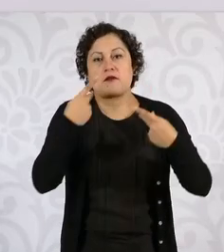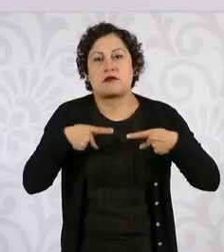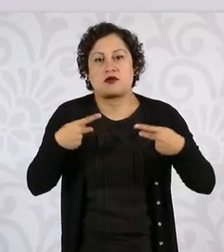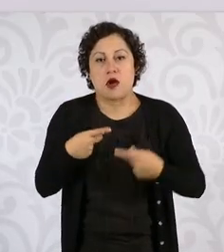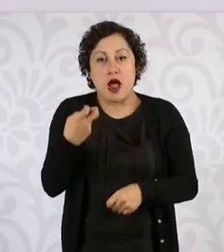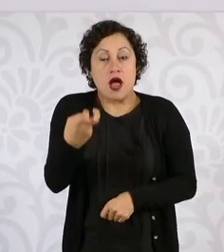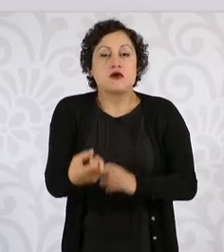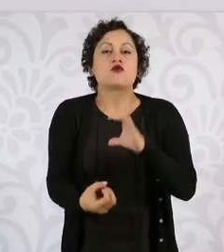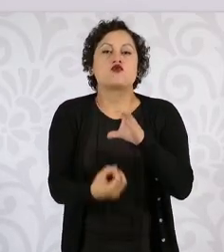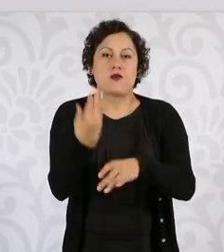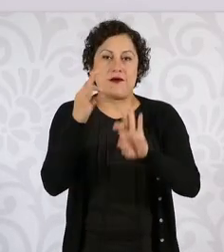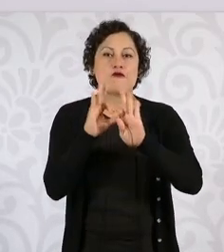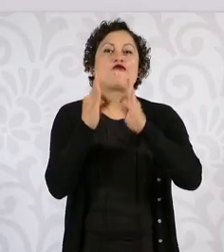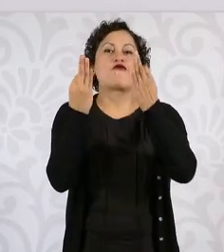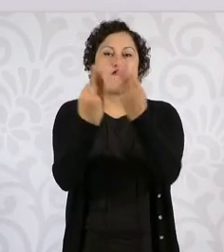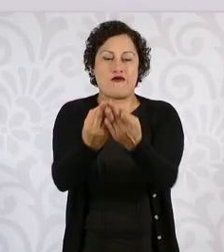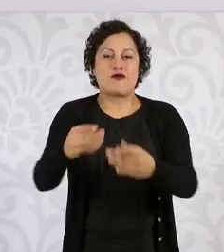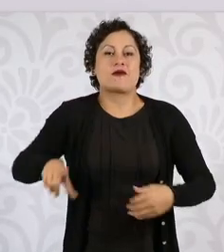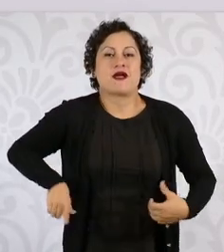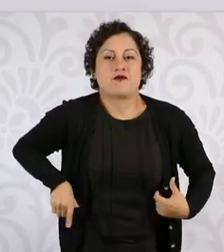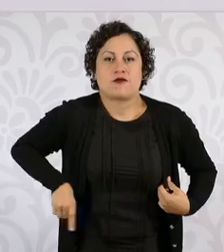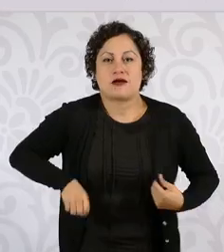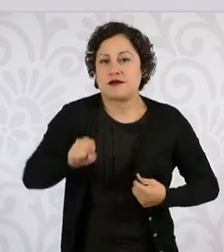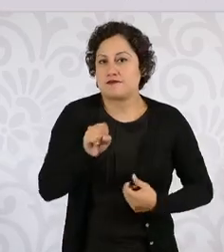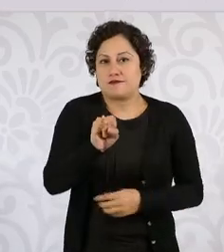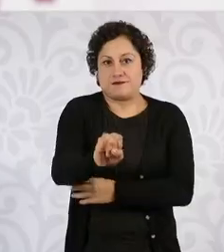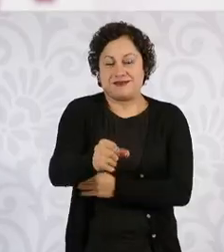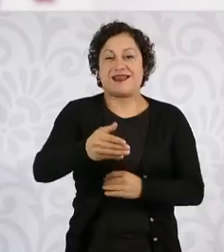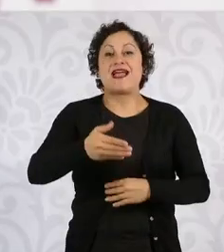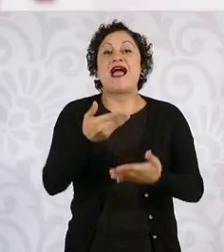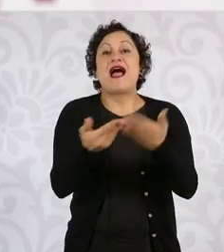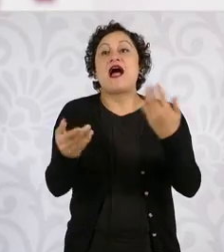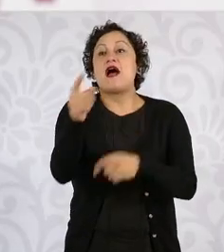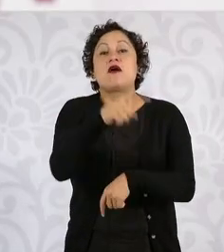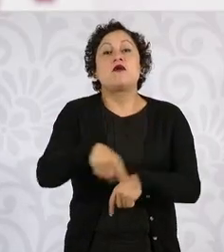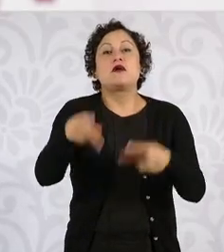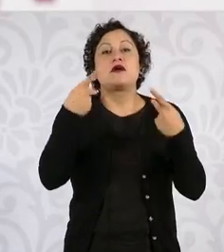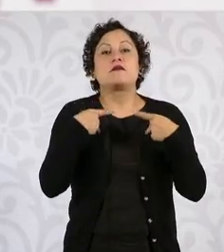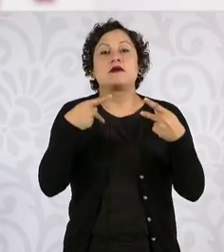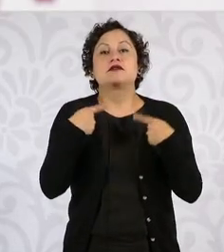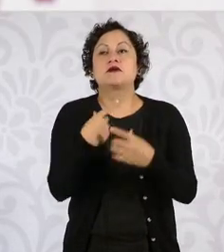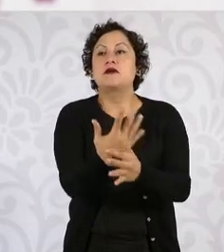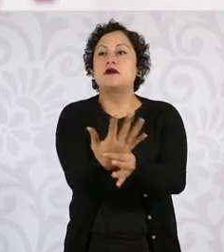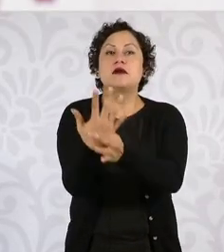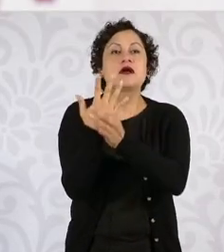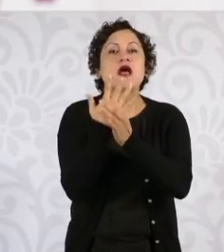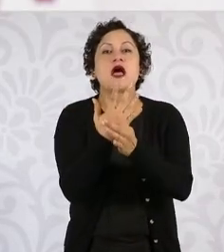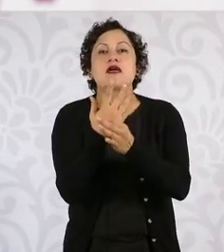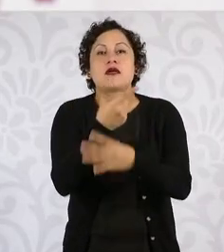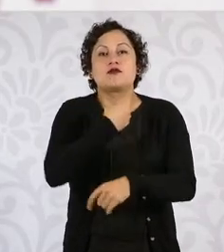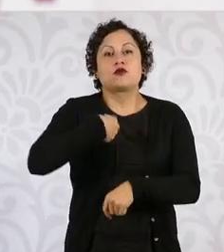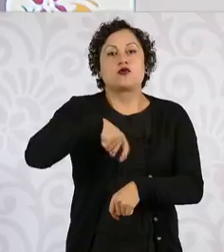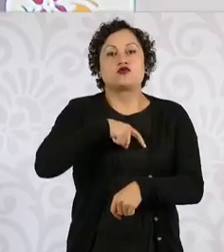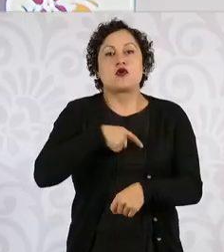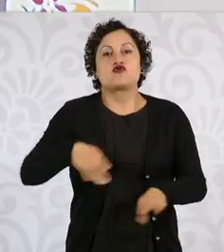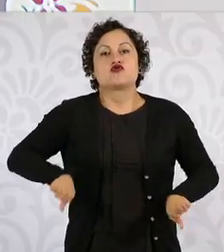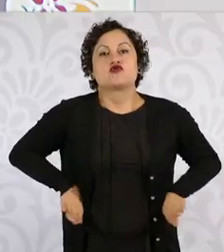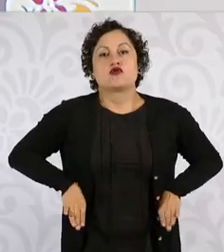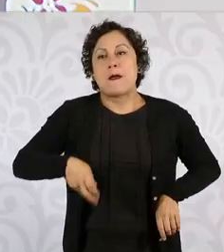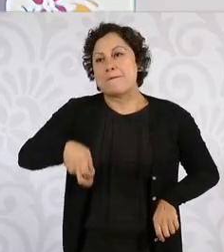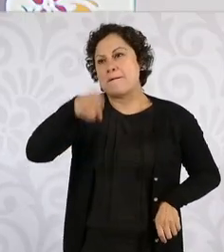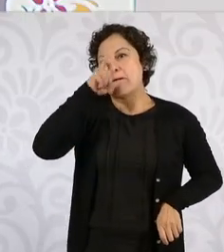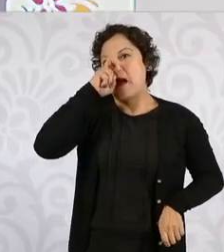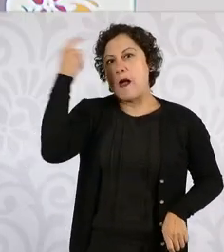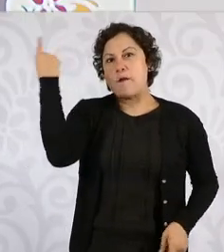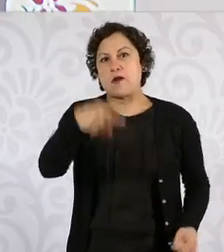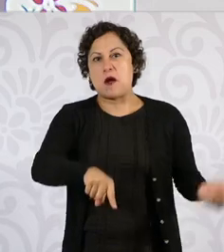quien dice ahora que el régimen, no sé cómo, que somos autoritarios. Bueno, a ver, ¿dónde está el autoritarismo?